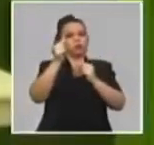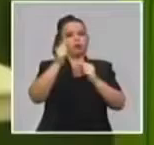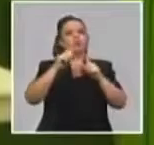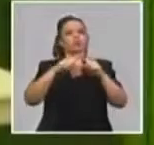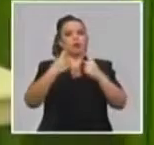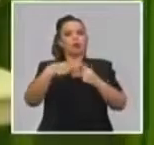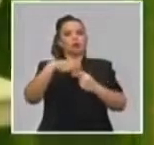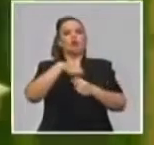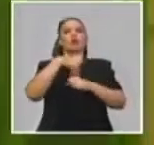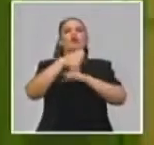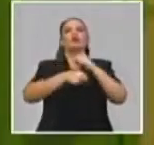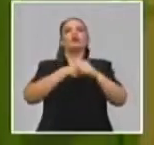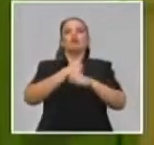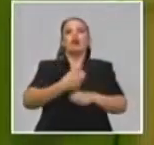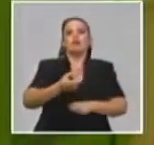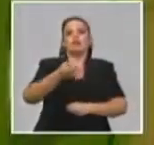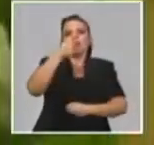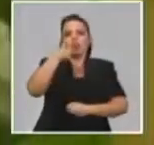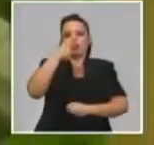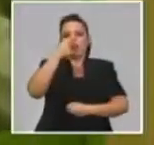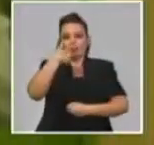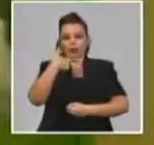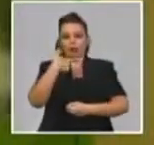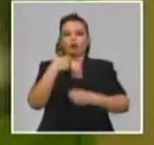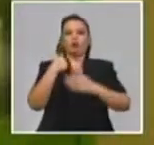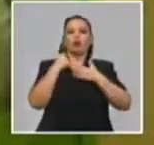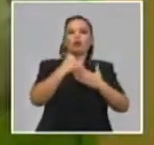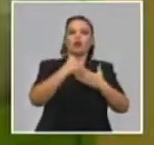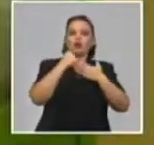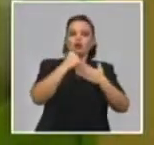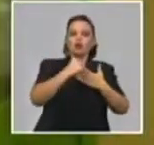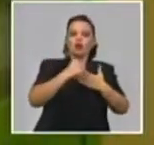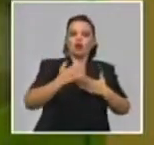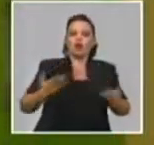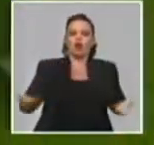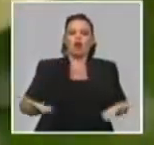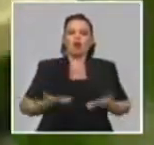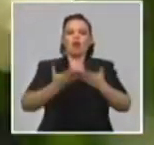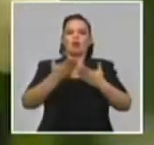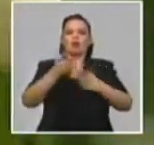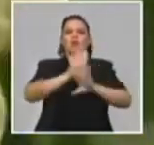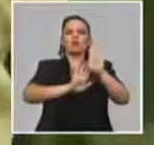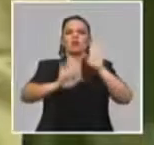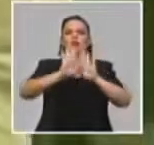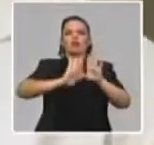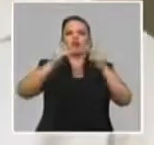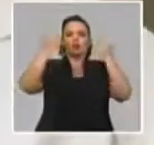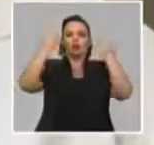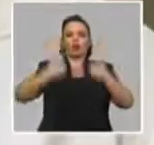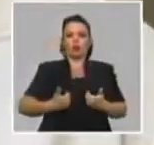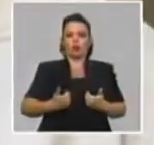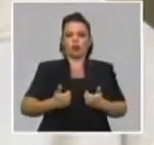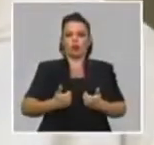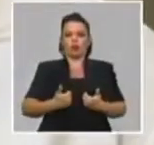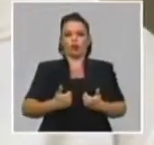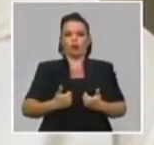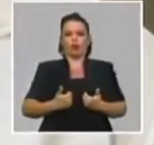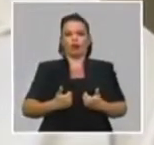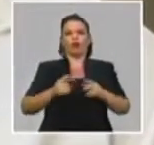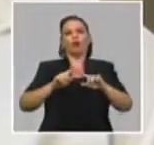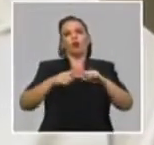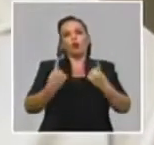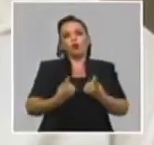de medicamentos que son inmunomoduladores que refuerzan el estado inmunológico de estas personas que por su